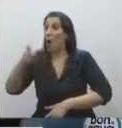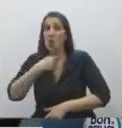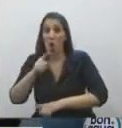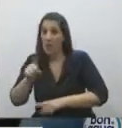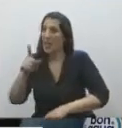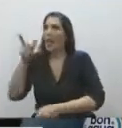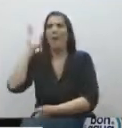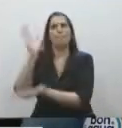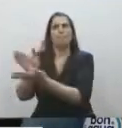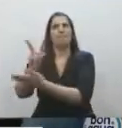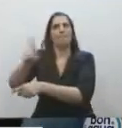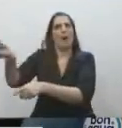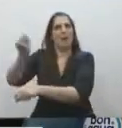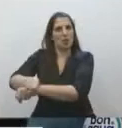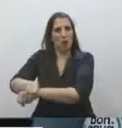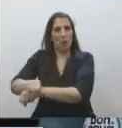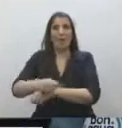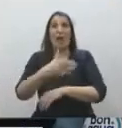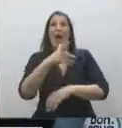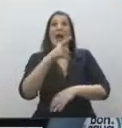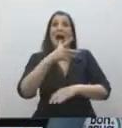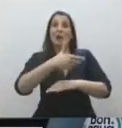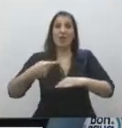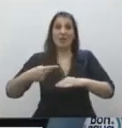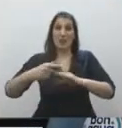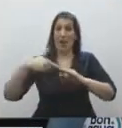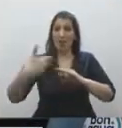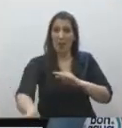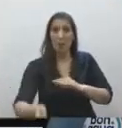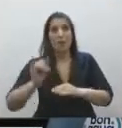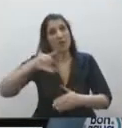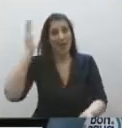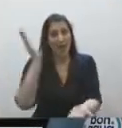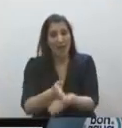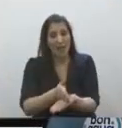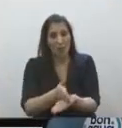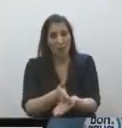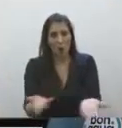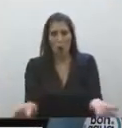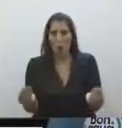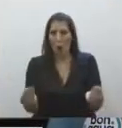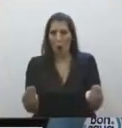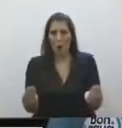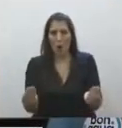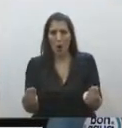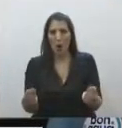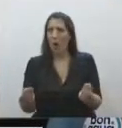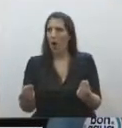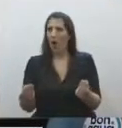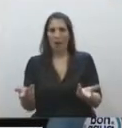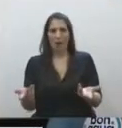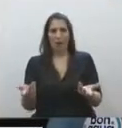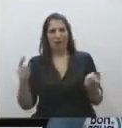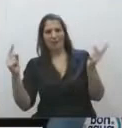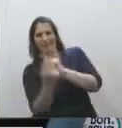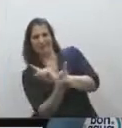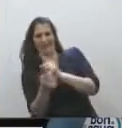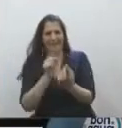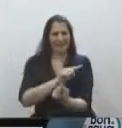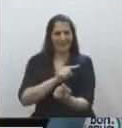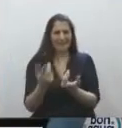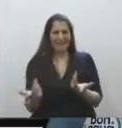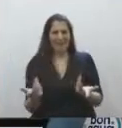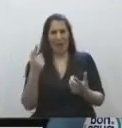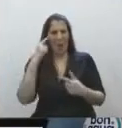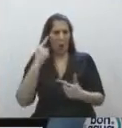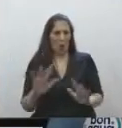manera, hace un diagnóstico que a nosotros también nos duele muchísimo. O sea, es una realidad del embarazo adolescente, es una realidad del